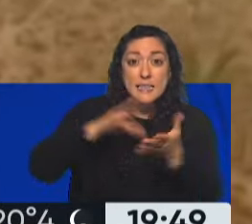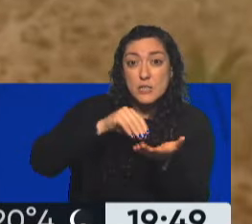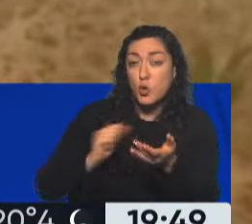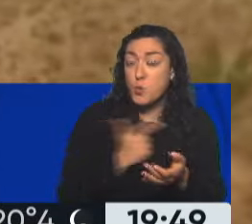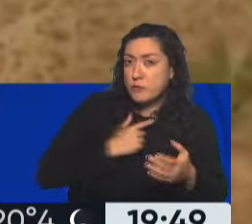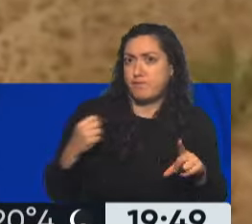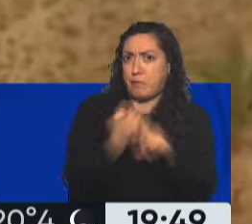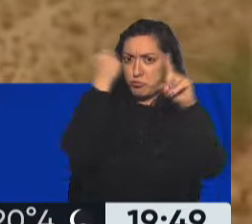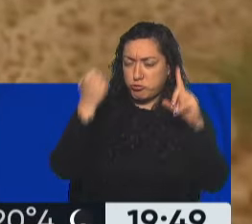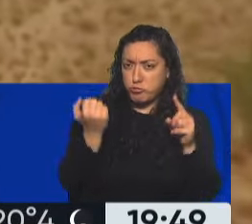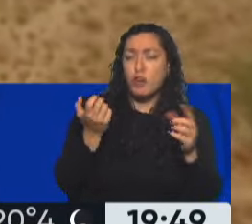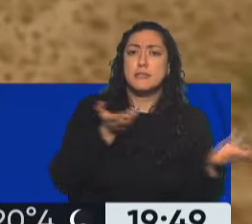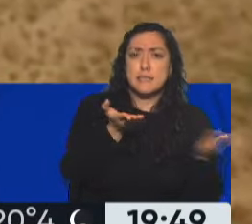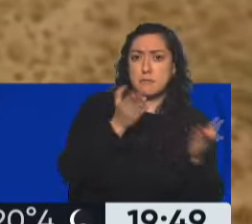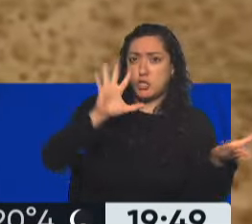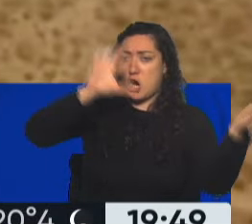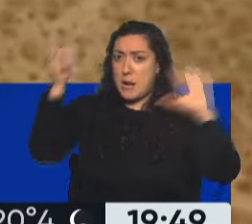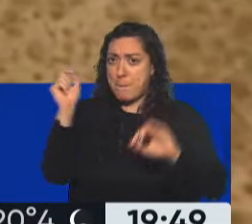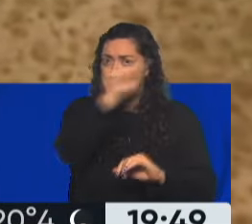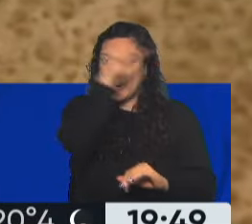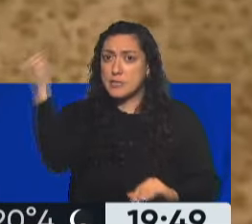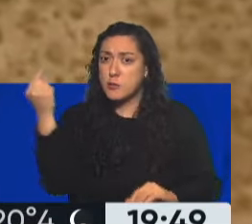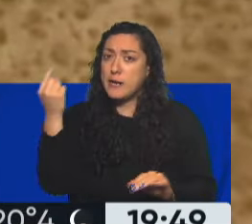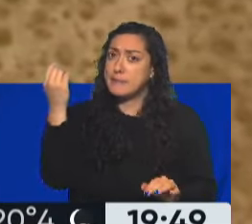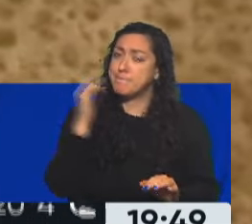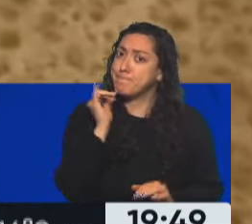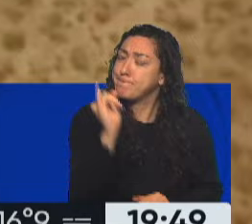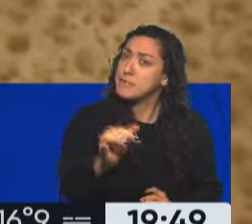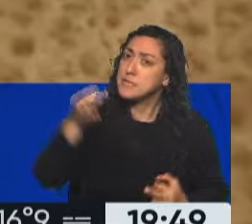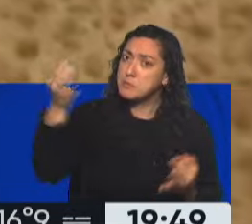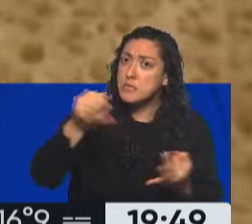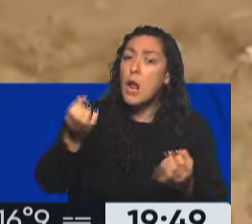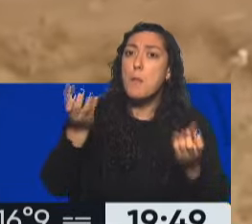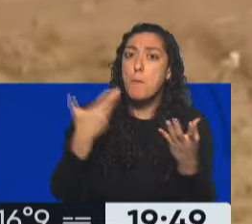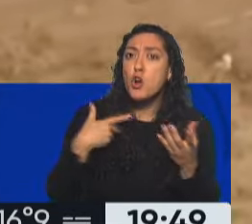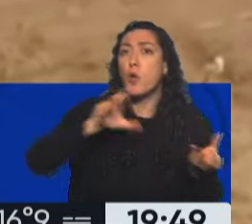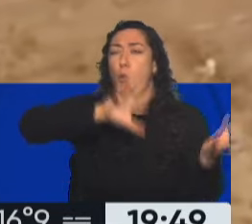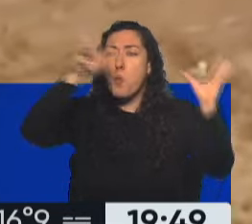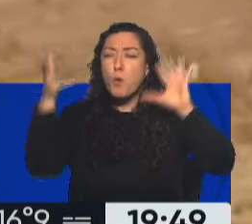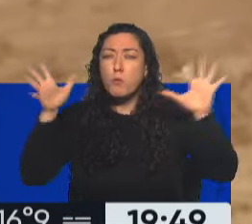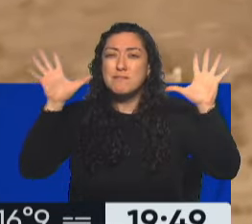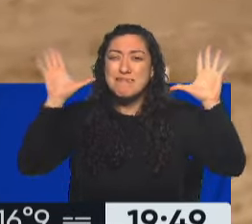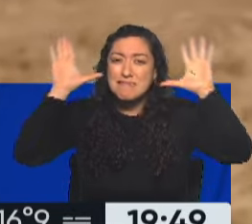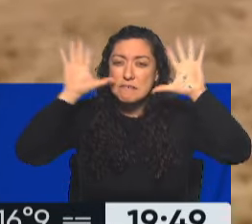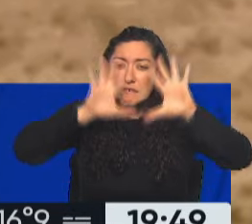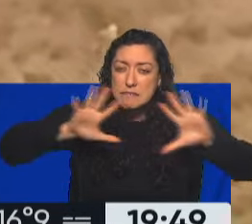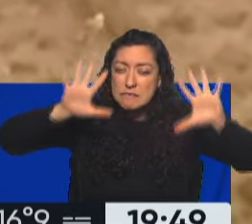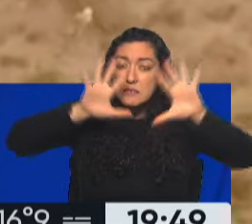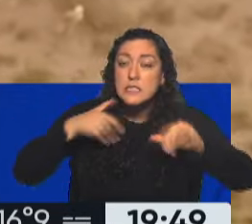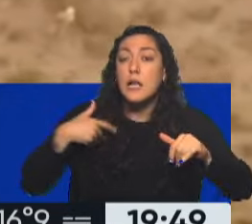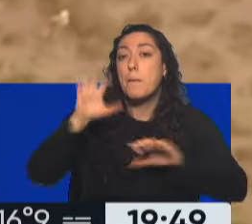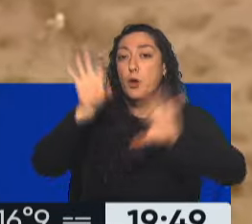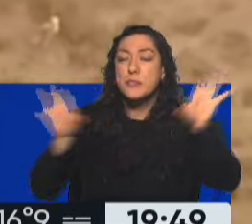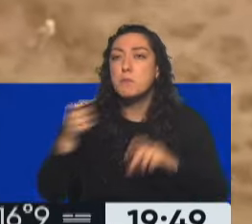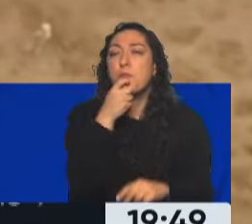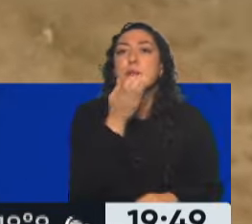Servicio Meteorológico emitió una advertencia especial por visibilidad reducida por humo, en algunas provincias de la Argentina, en